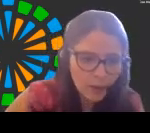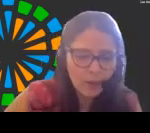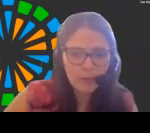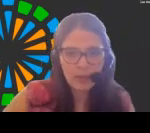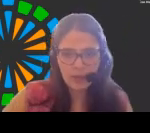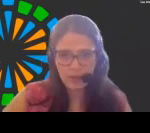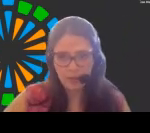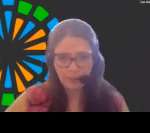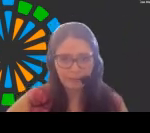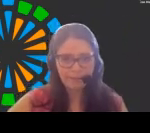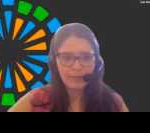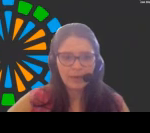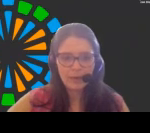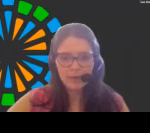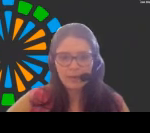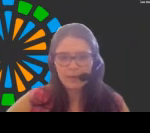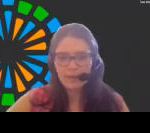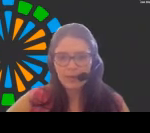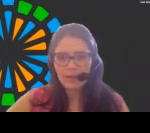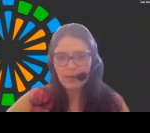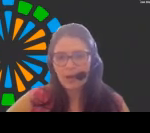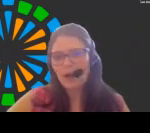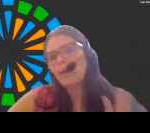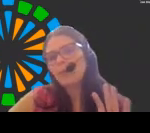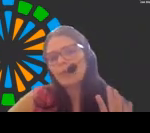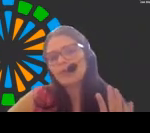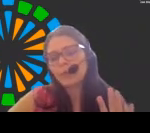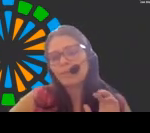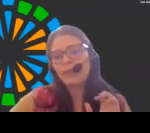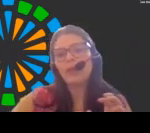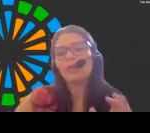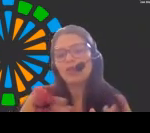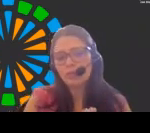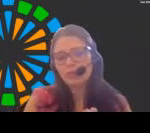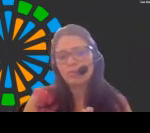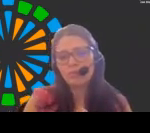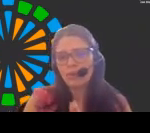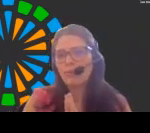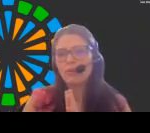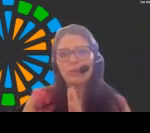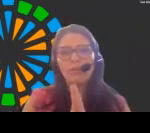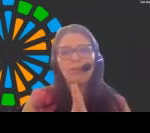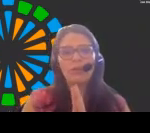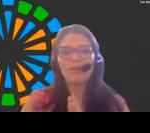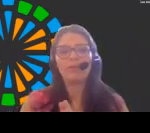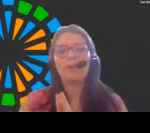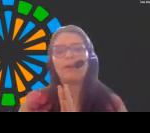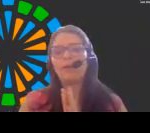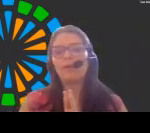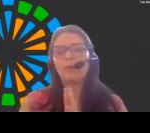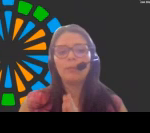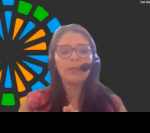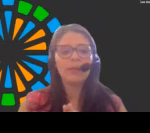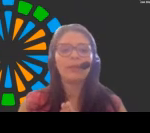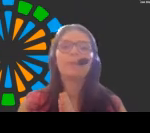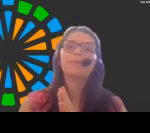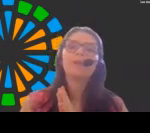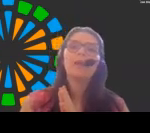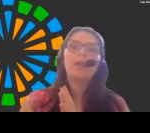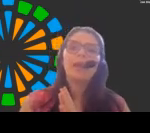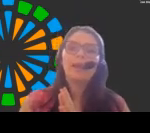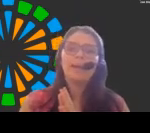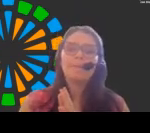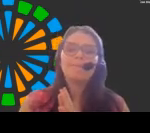interacción y comunicación acabemos de hecho y me disculpo porque se me ha